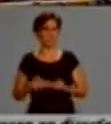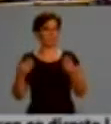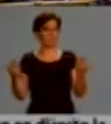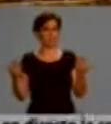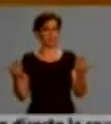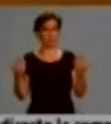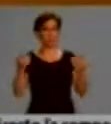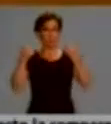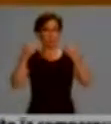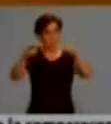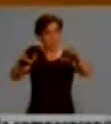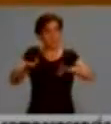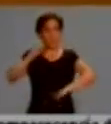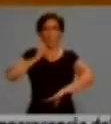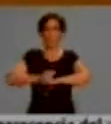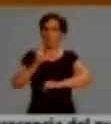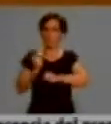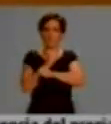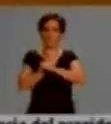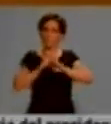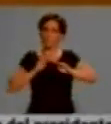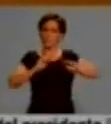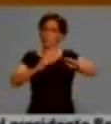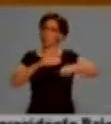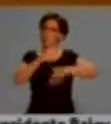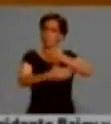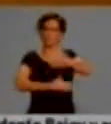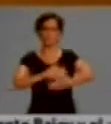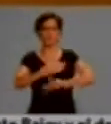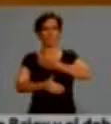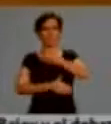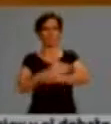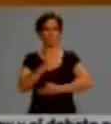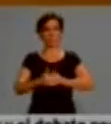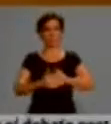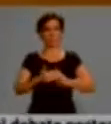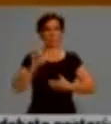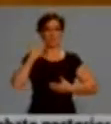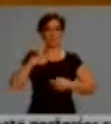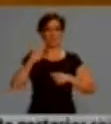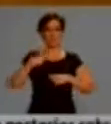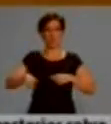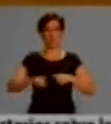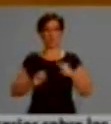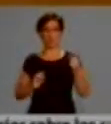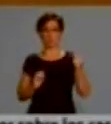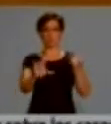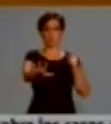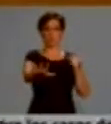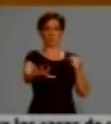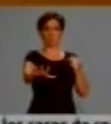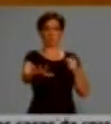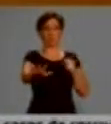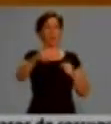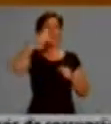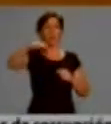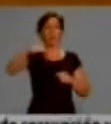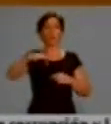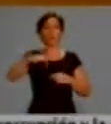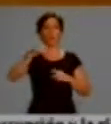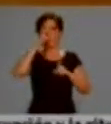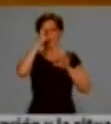Dejemos que los jueces trabajen, señorías. Una vez que la especie está lanzada, lo único sensato que se puede